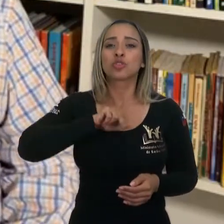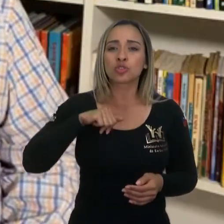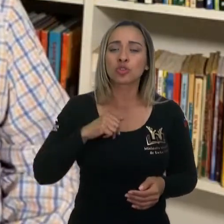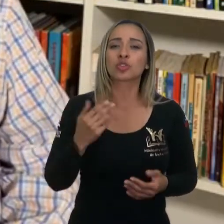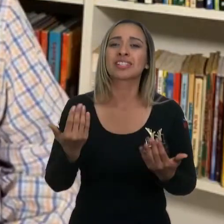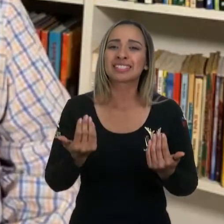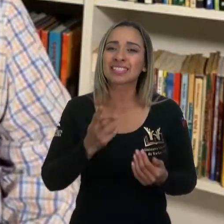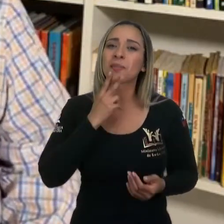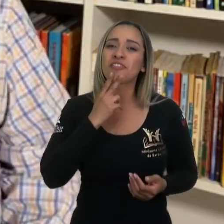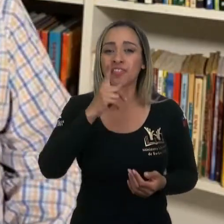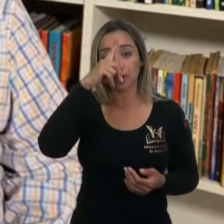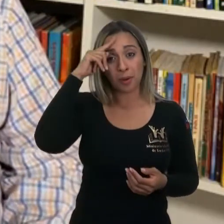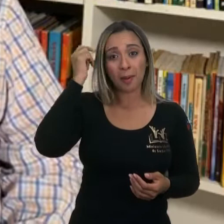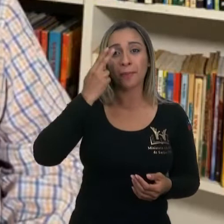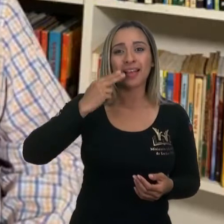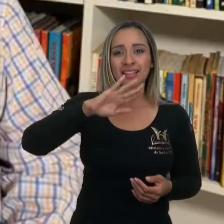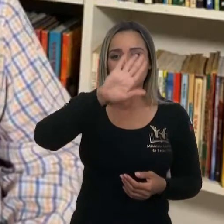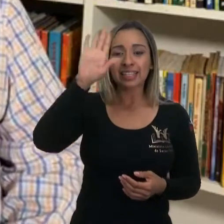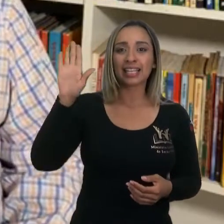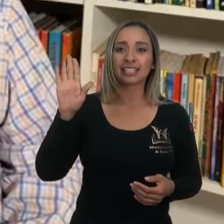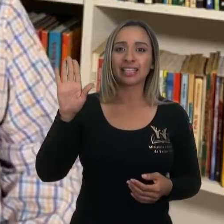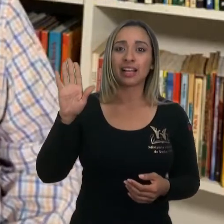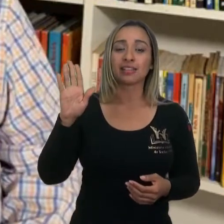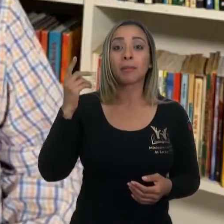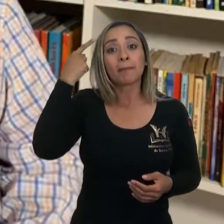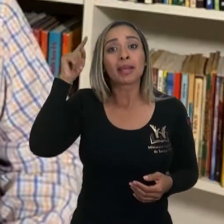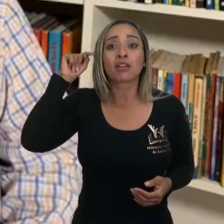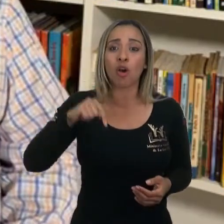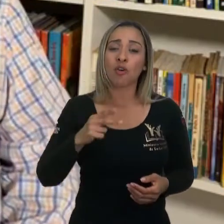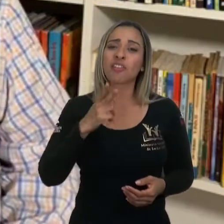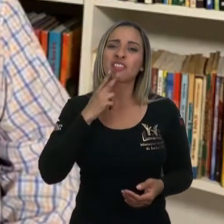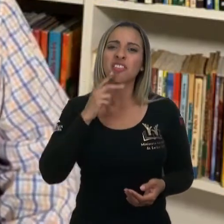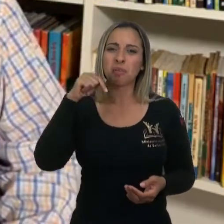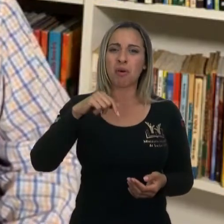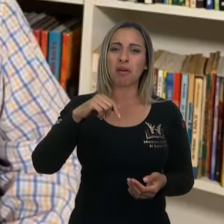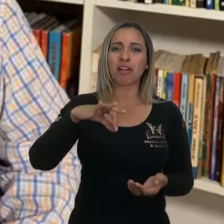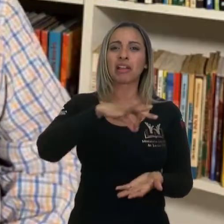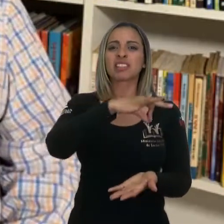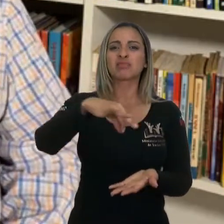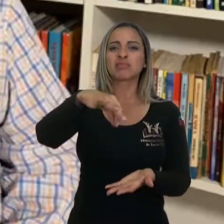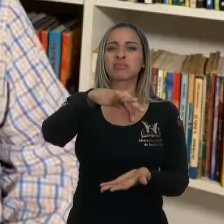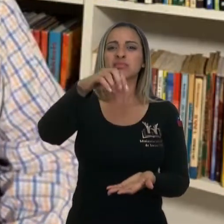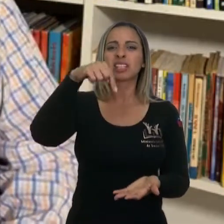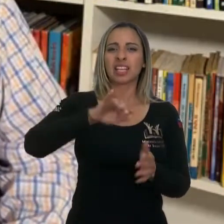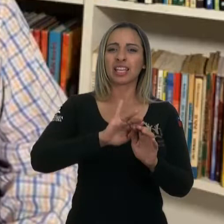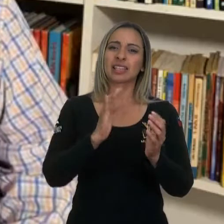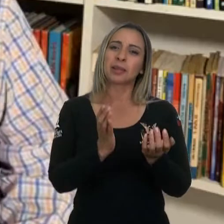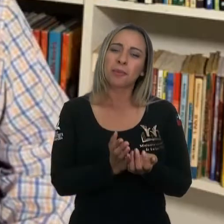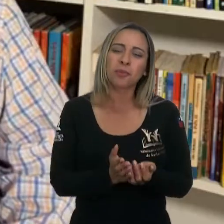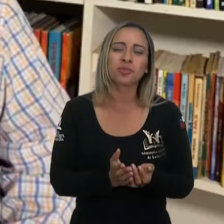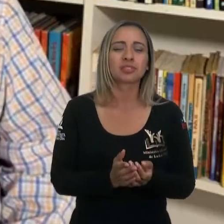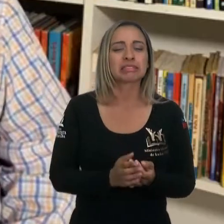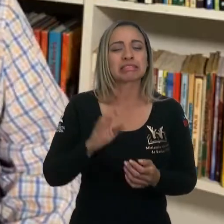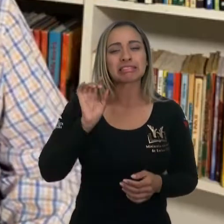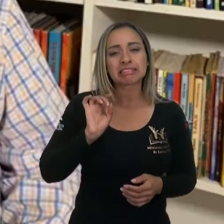deberíamos haber salido. Pero salimos y hoy día peregrinamos en este mundo de miseria, en este mundo de dolor.